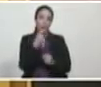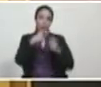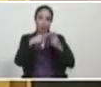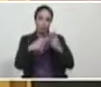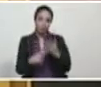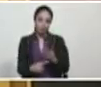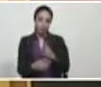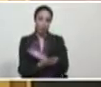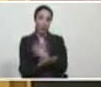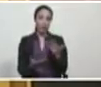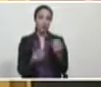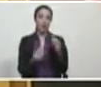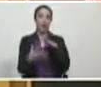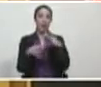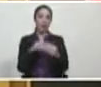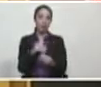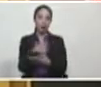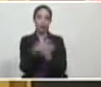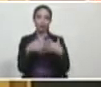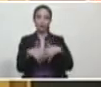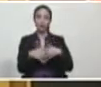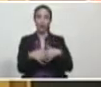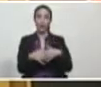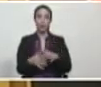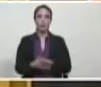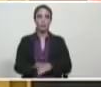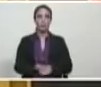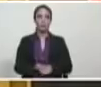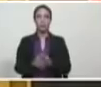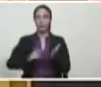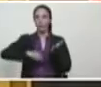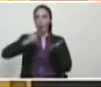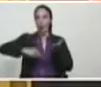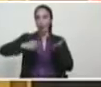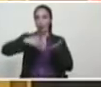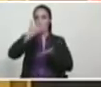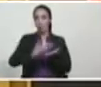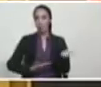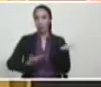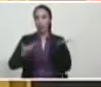aplicadas en el motor automotriz. Firmado.